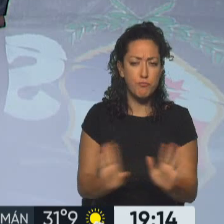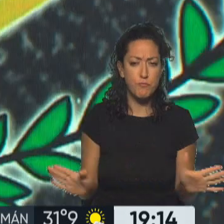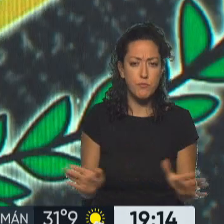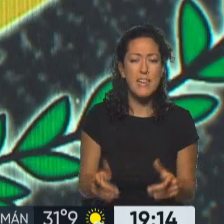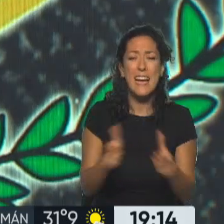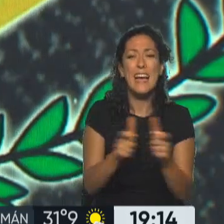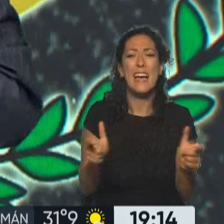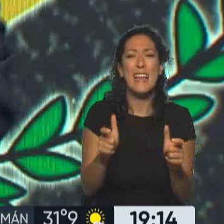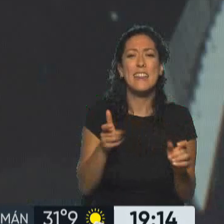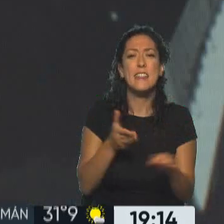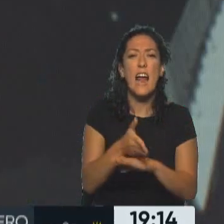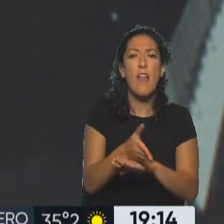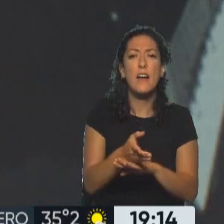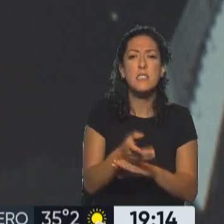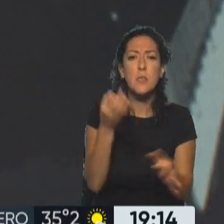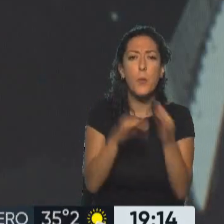¿Cuántas entradas se pusieron a la venta?